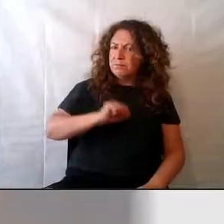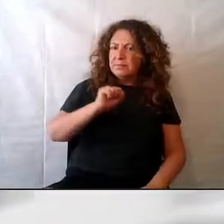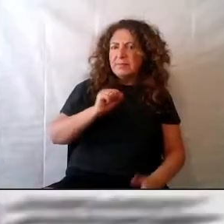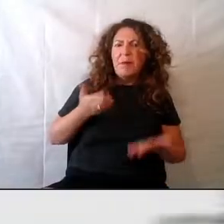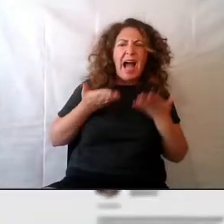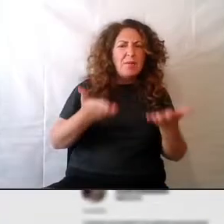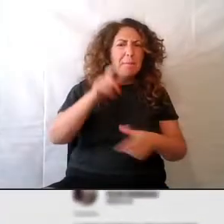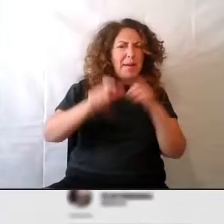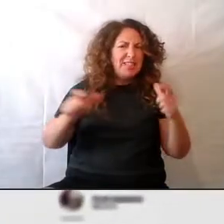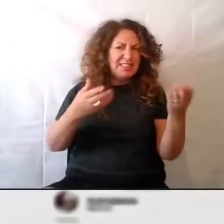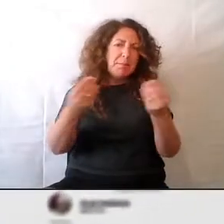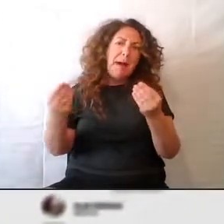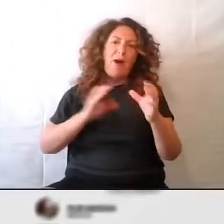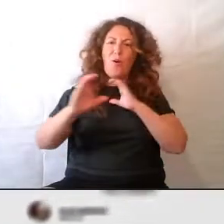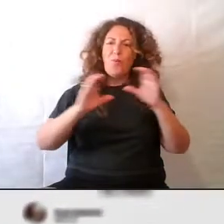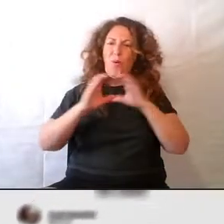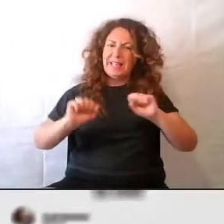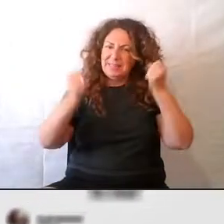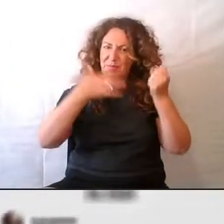mover para comunicarse a la salud